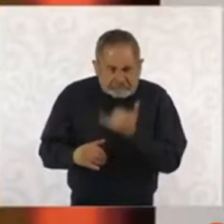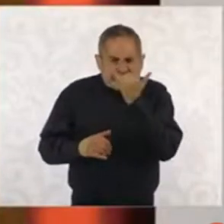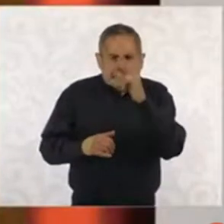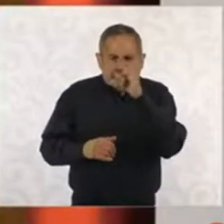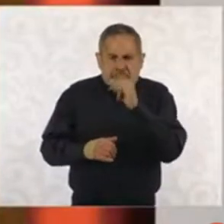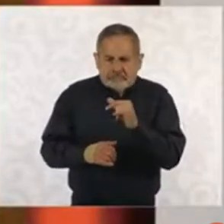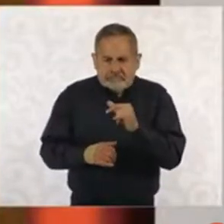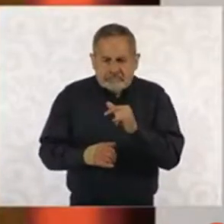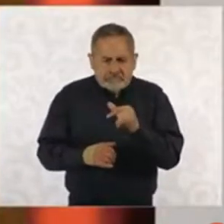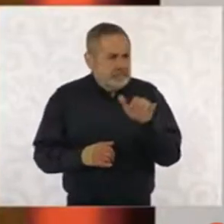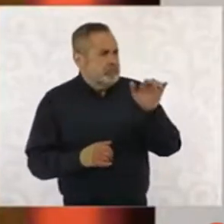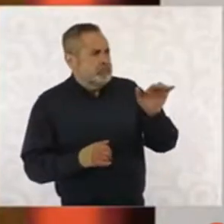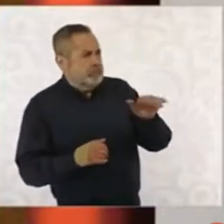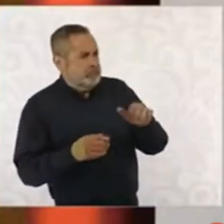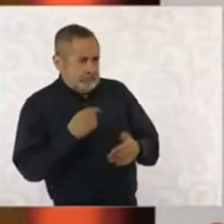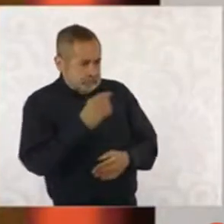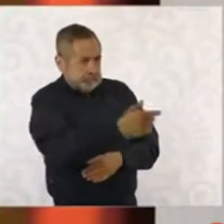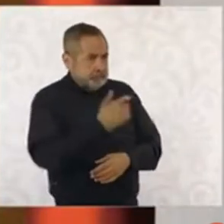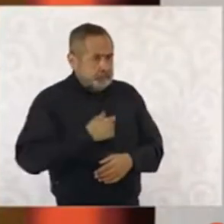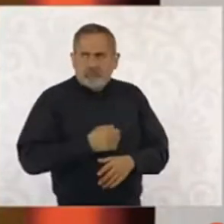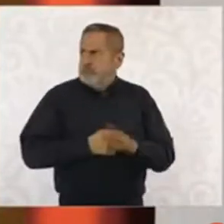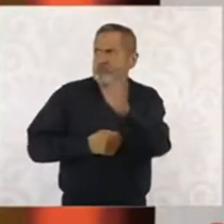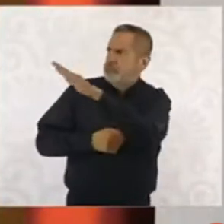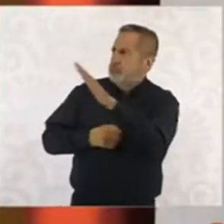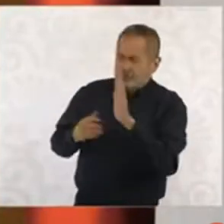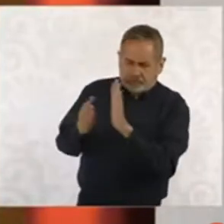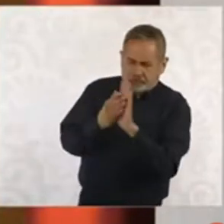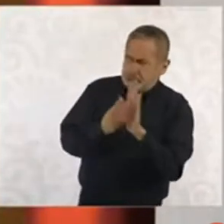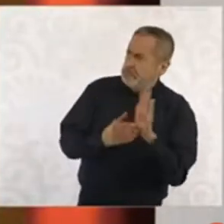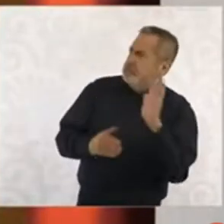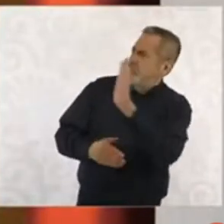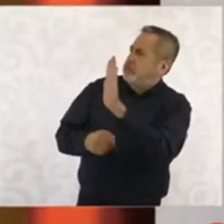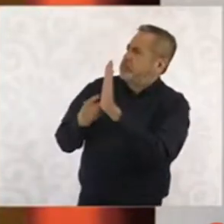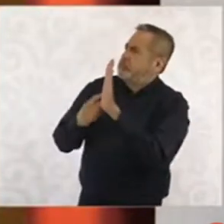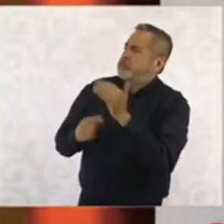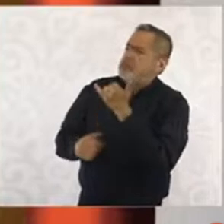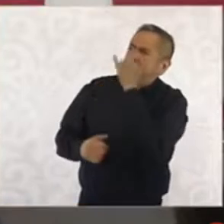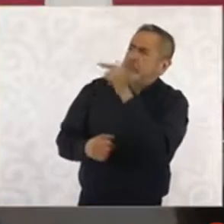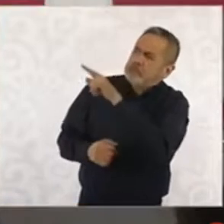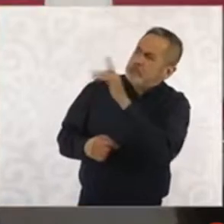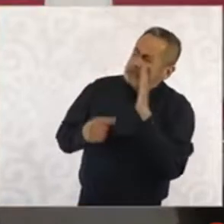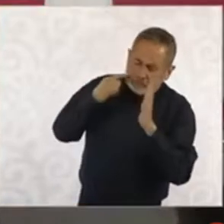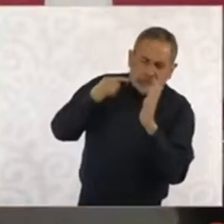aquí está el error. Y de hecho hay una, ¿cómo se llama? Donde estaba Armando.